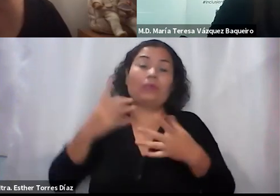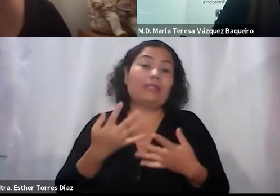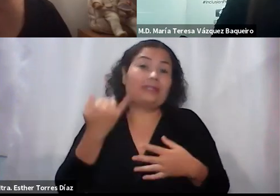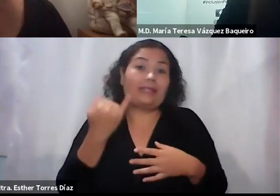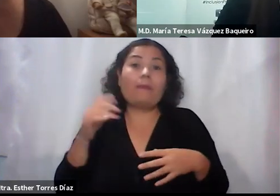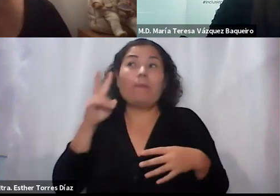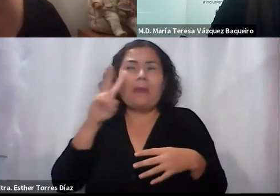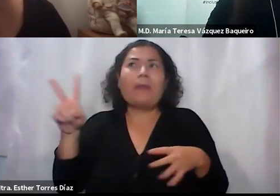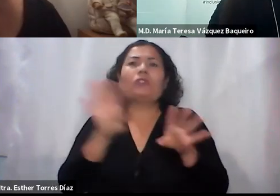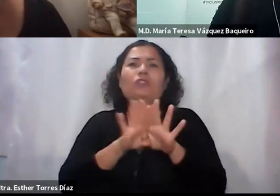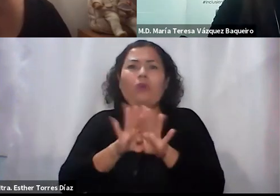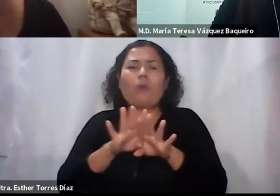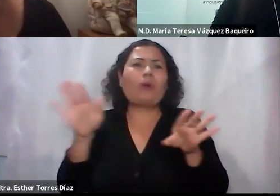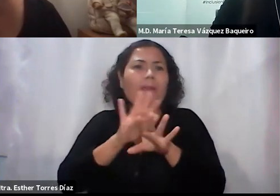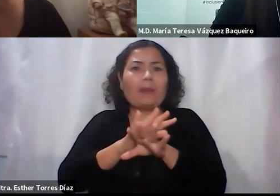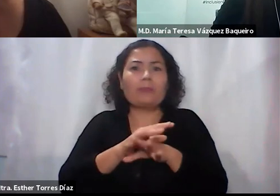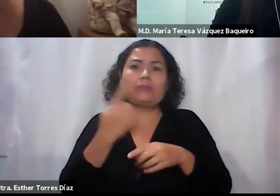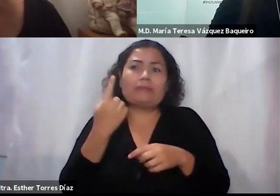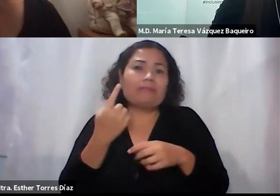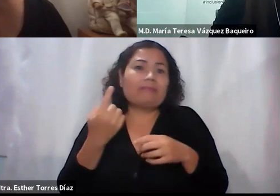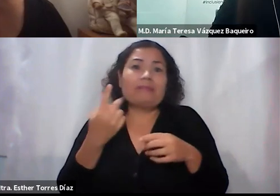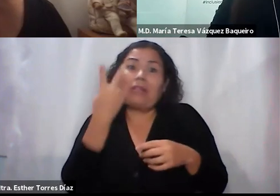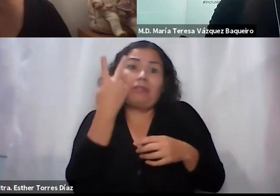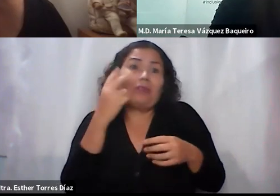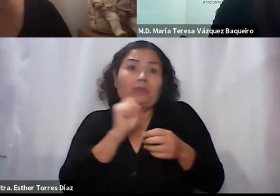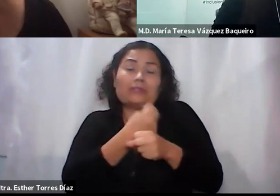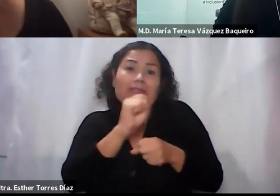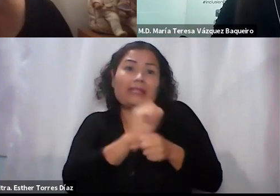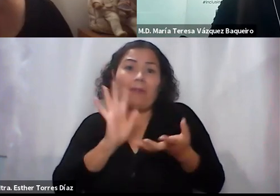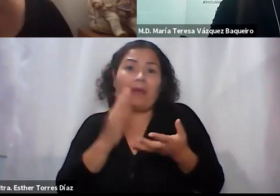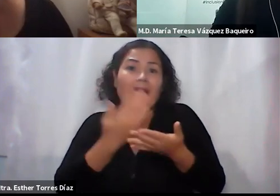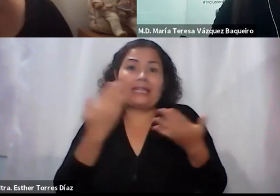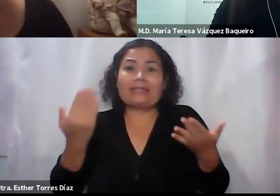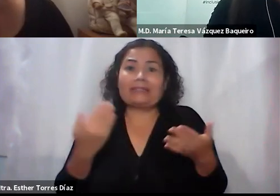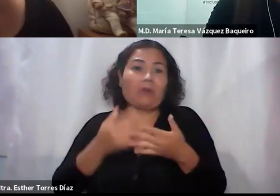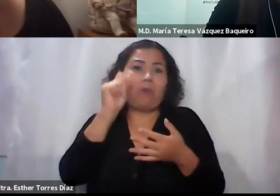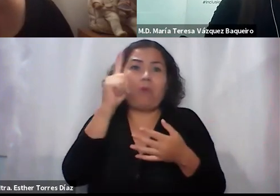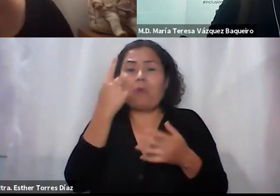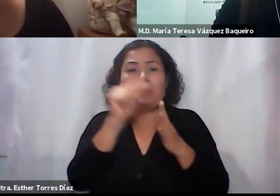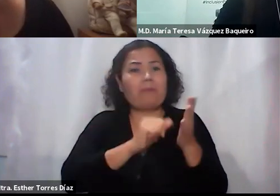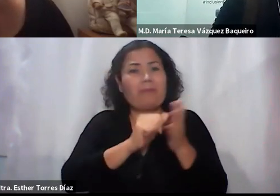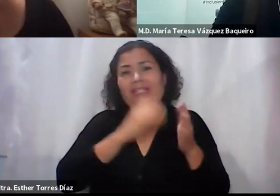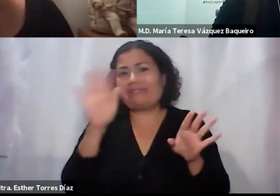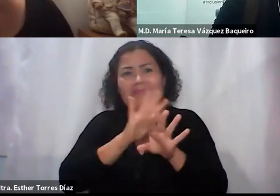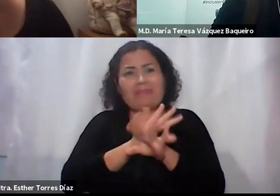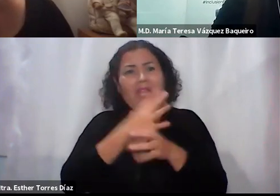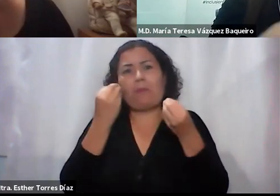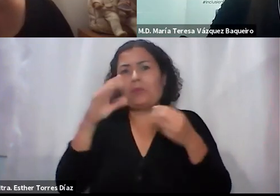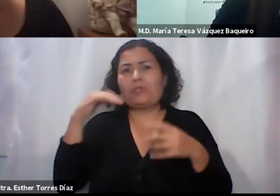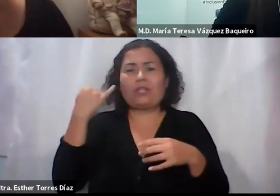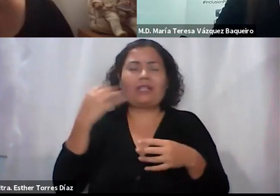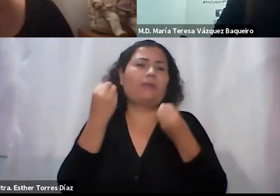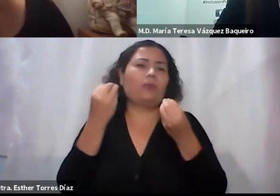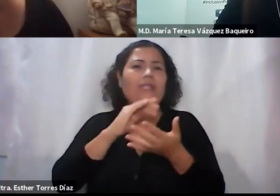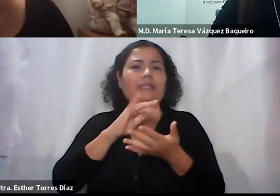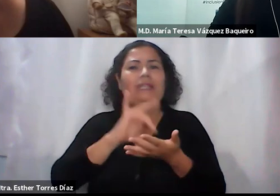Una foto de unas semanas, hoy es otra cosa esa vialidad. Así que estamos muy contentos y contentas en Yucatán. Muchas gracias, arquitecta Janet, porque